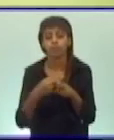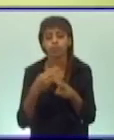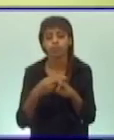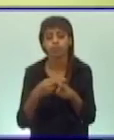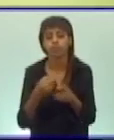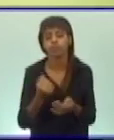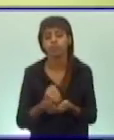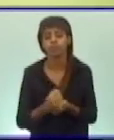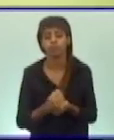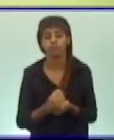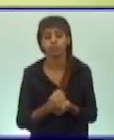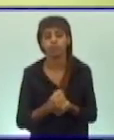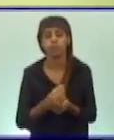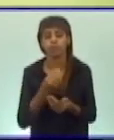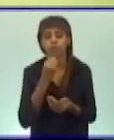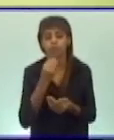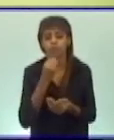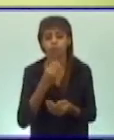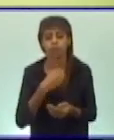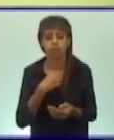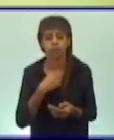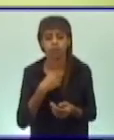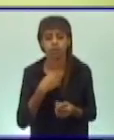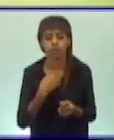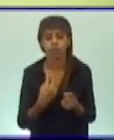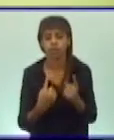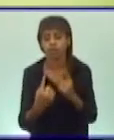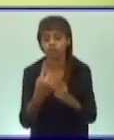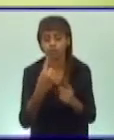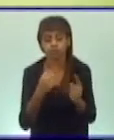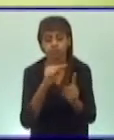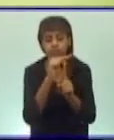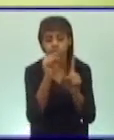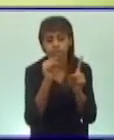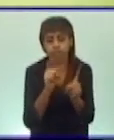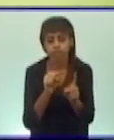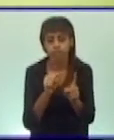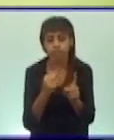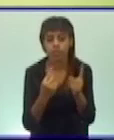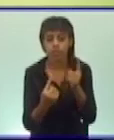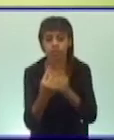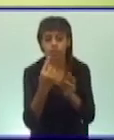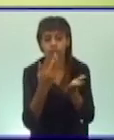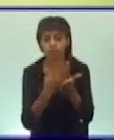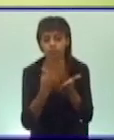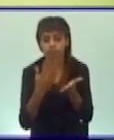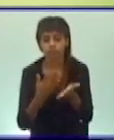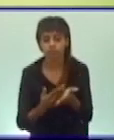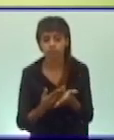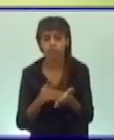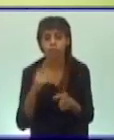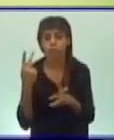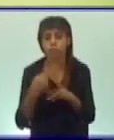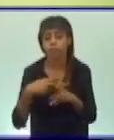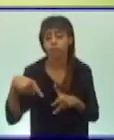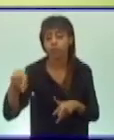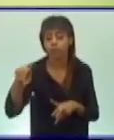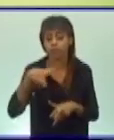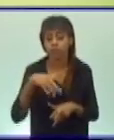canal para que puedan tener todos los elementos abordados en cada uno de estos encuentros. Para ustedes y